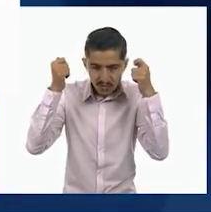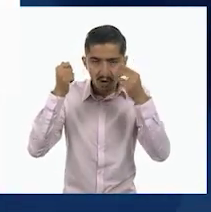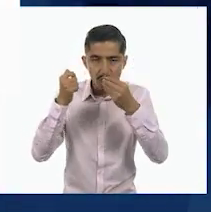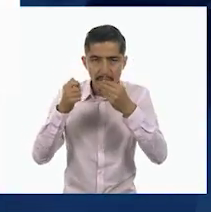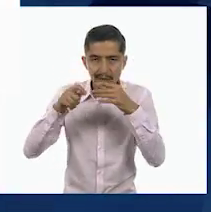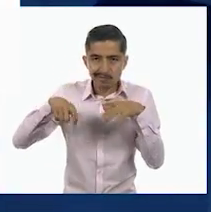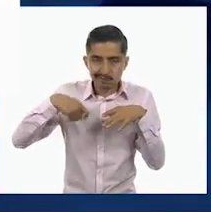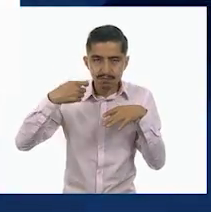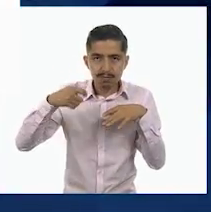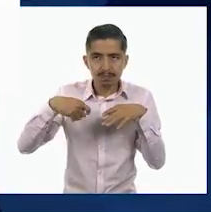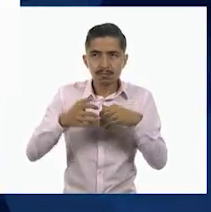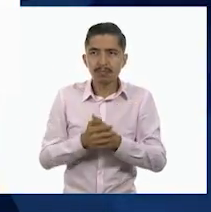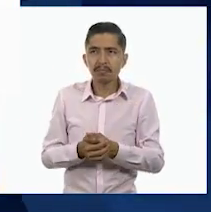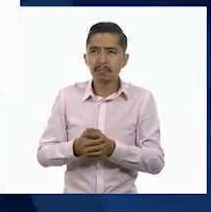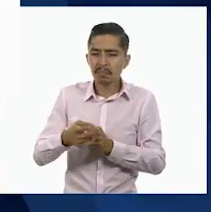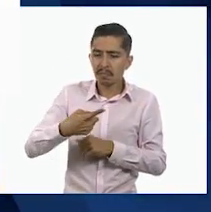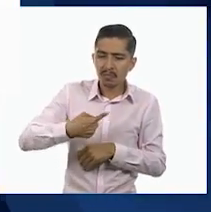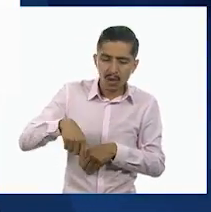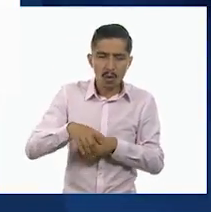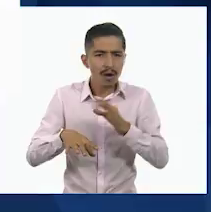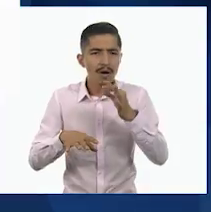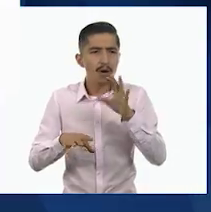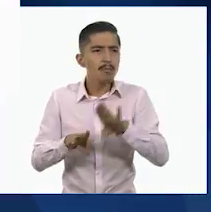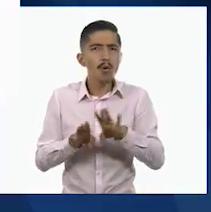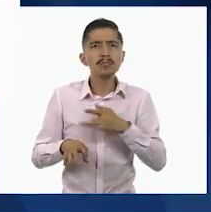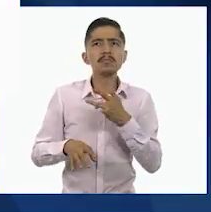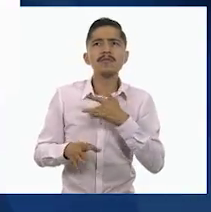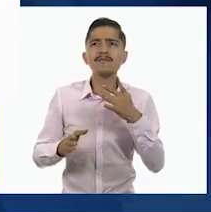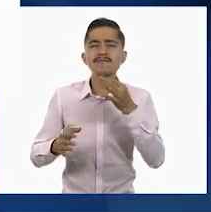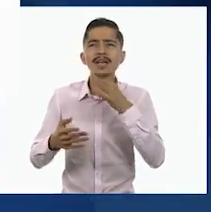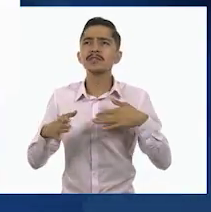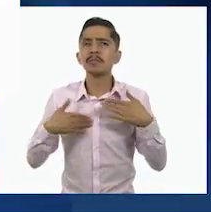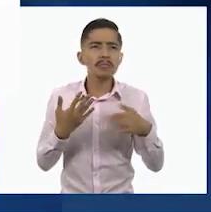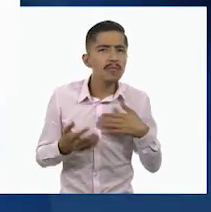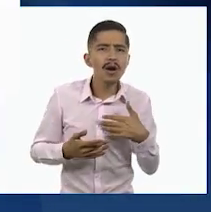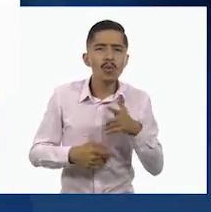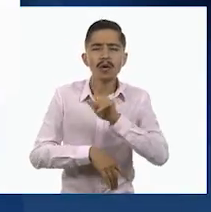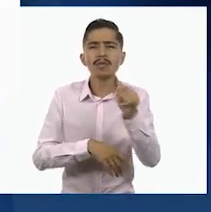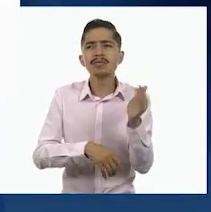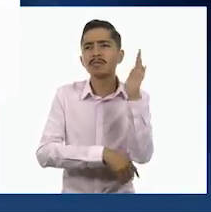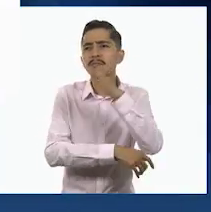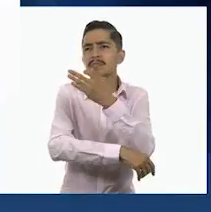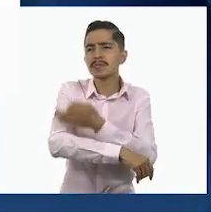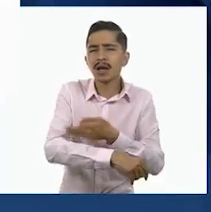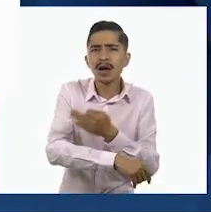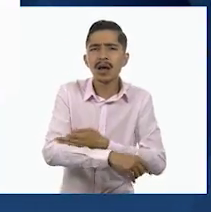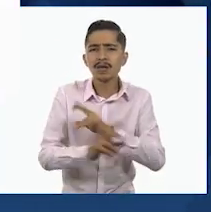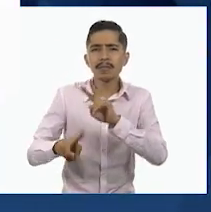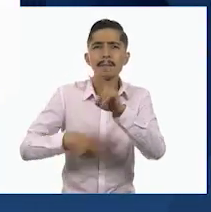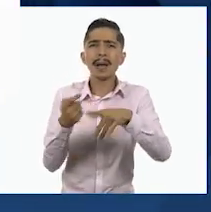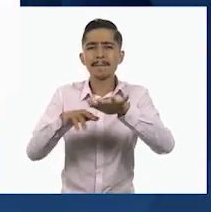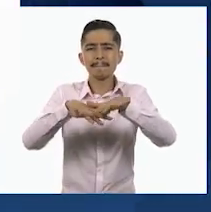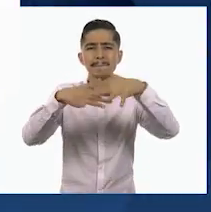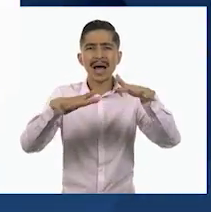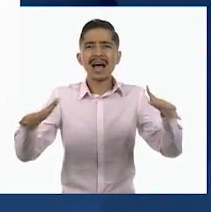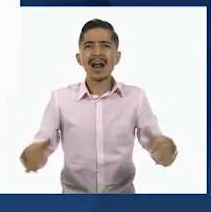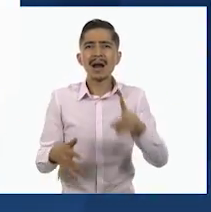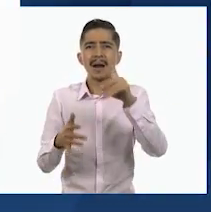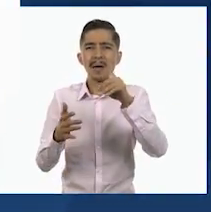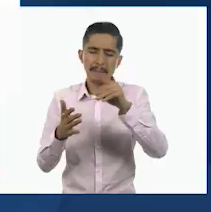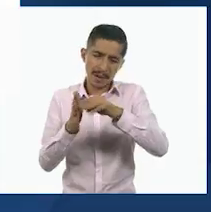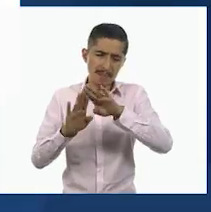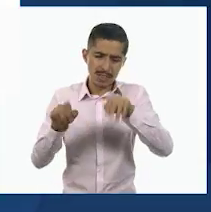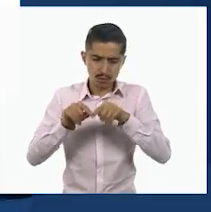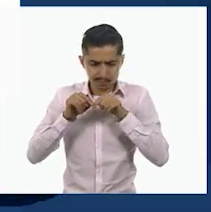comida. Y todos vivíamos unas horas de fiesta. Algunas tardes, en romería, íbamos al mar que a 1 kilómetro de la casa